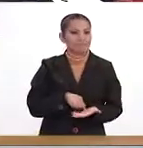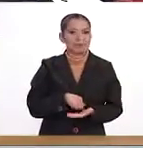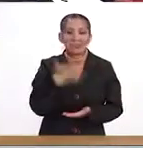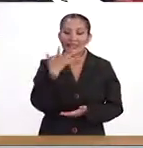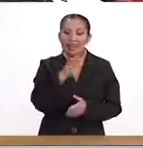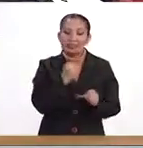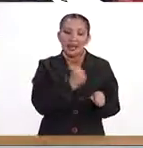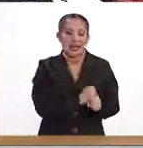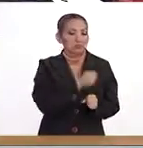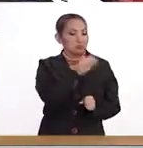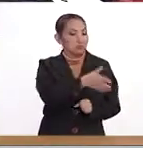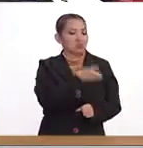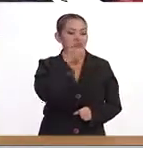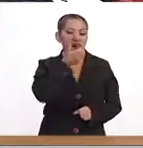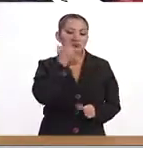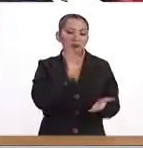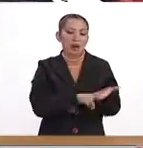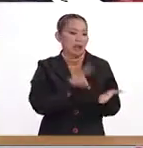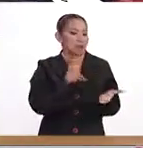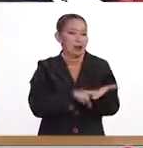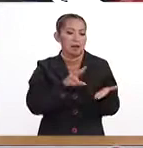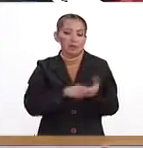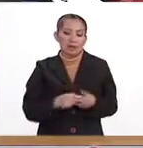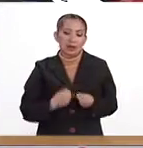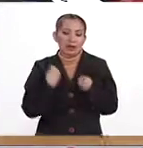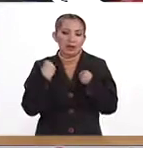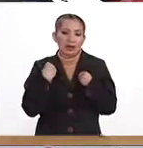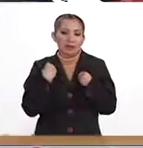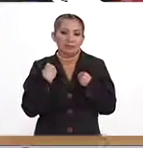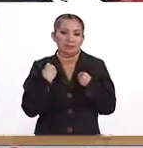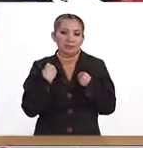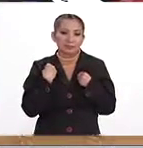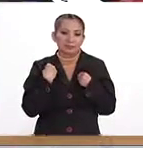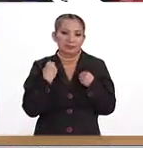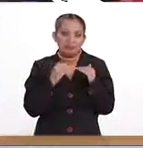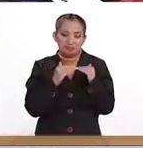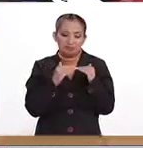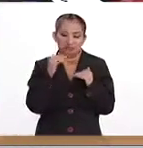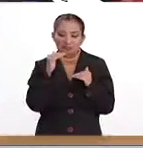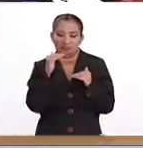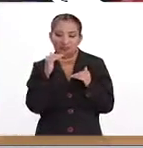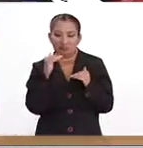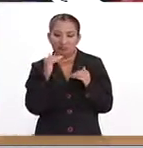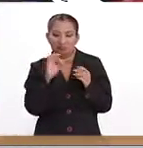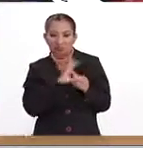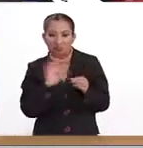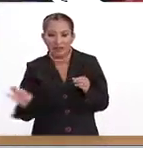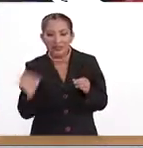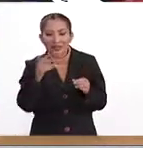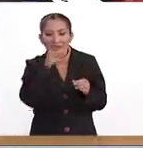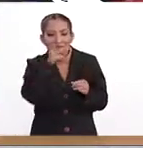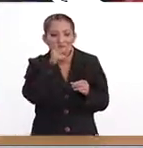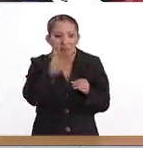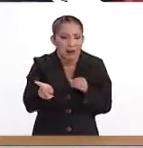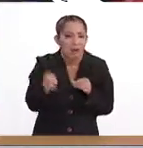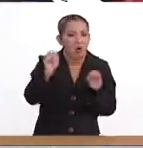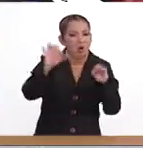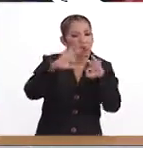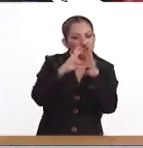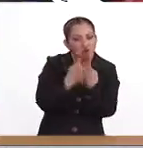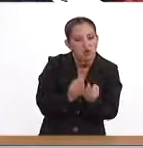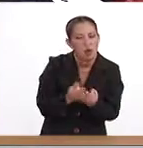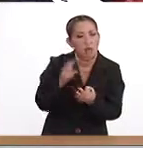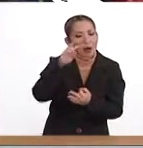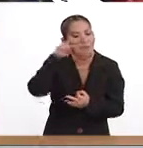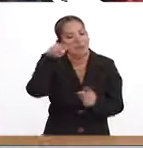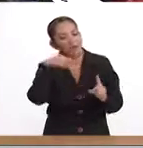años exactamente, que es el periodo que hiciste, puede ser aún breve, ¿no? Exacto. Puesto que son conceptos o formas de